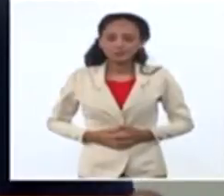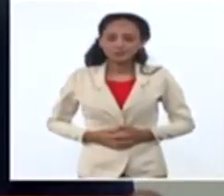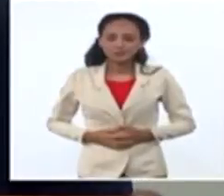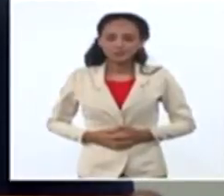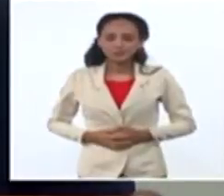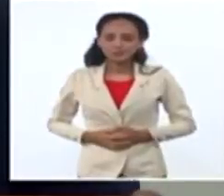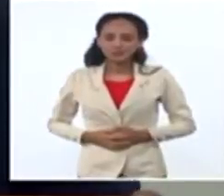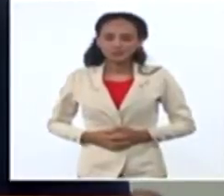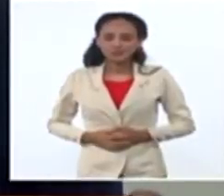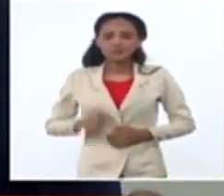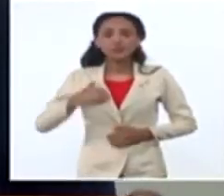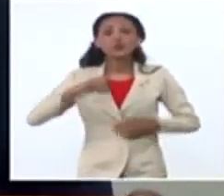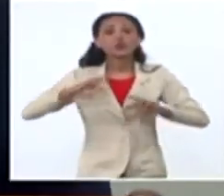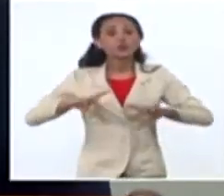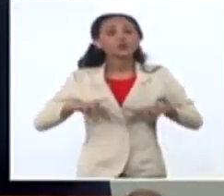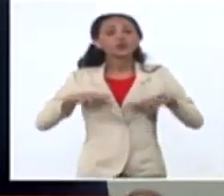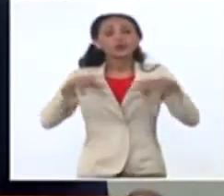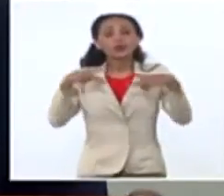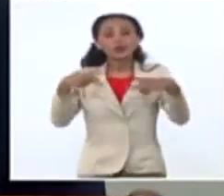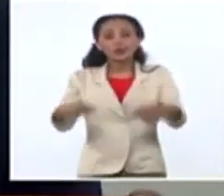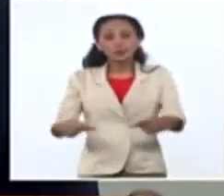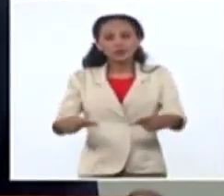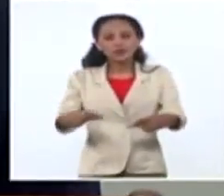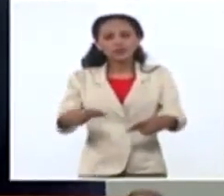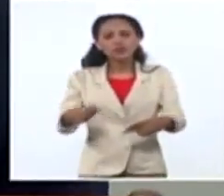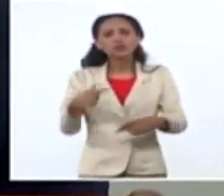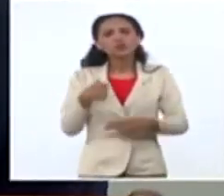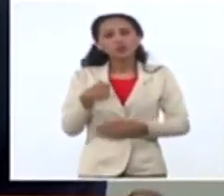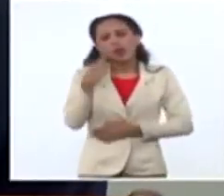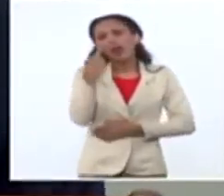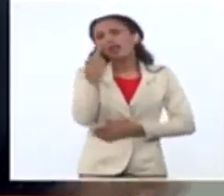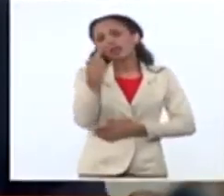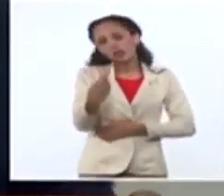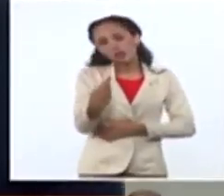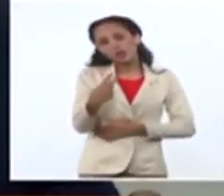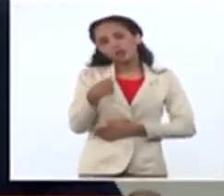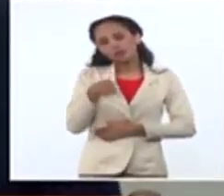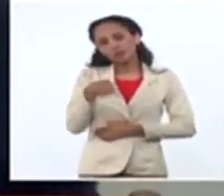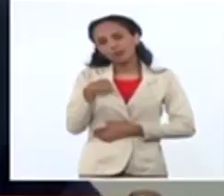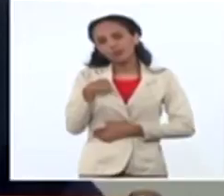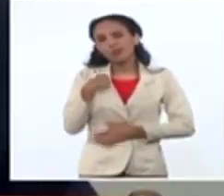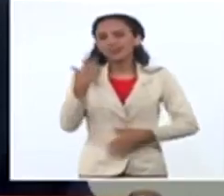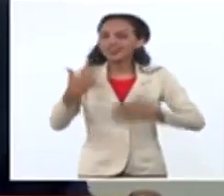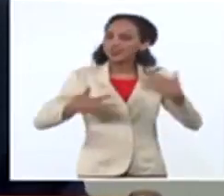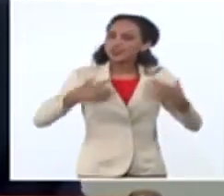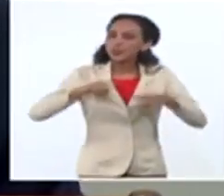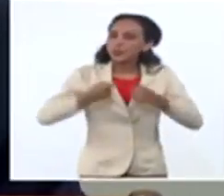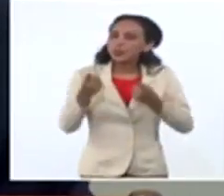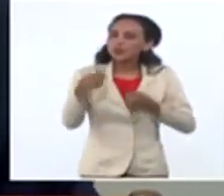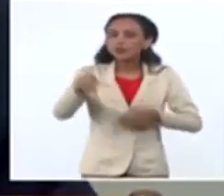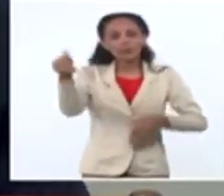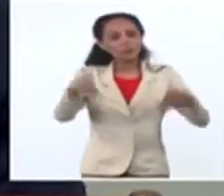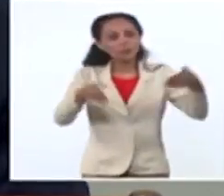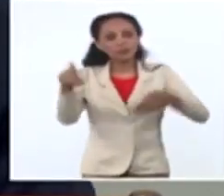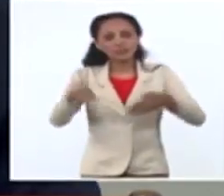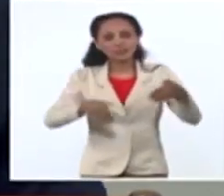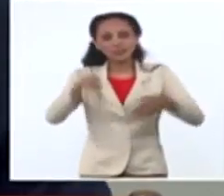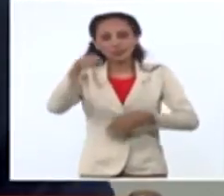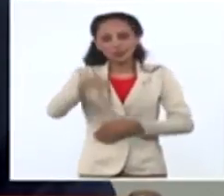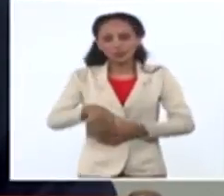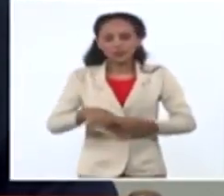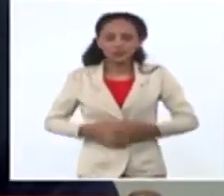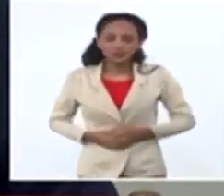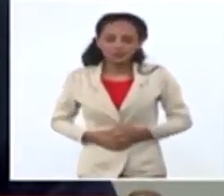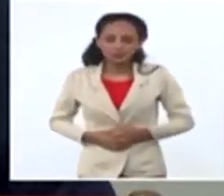les reitero nuestro reconocimiento y alegría por contar con la presencia de ustedes junto